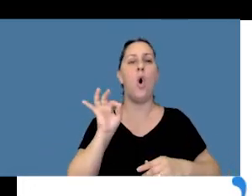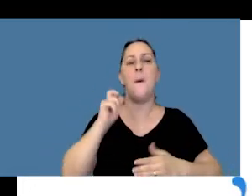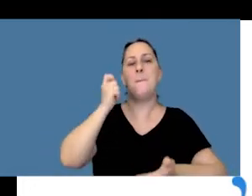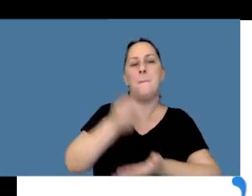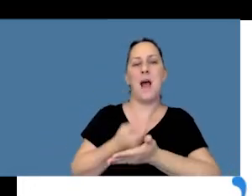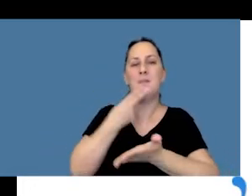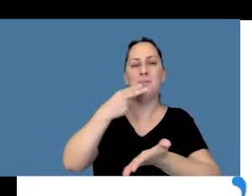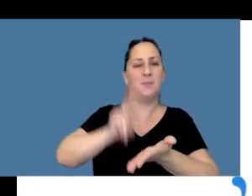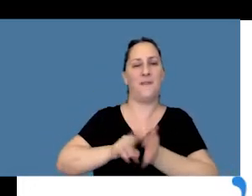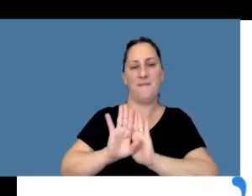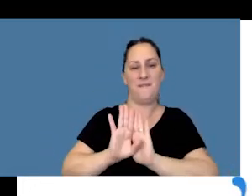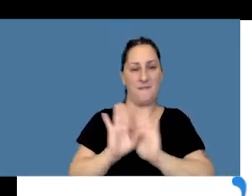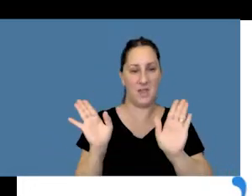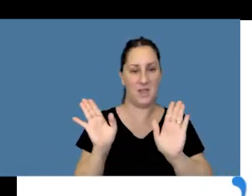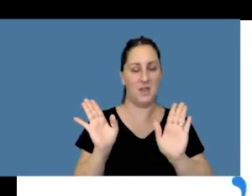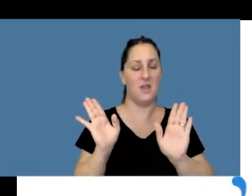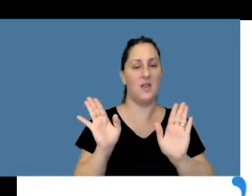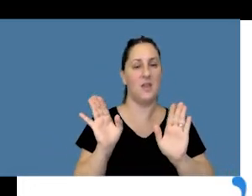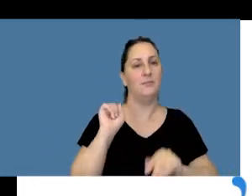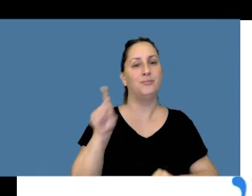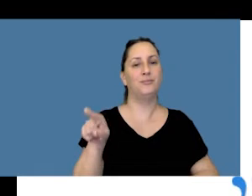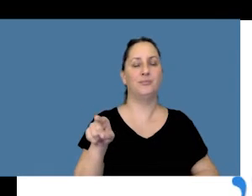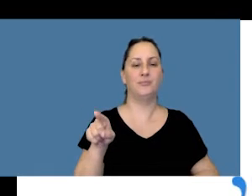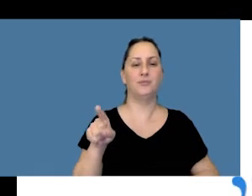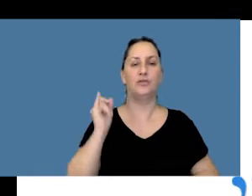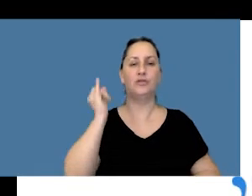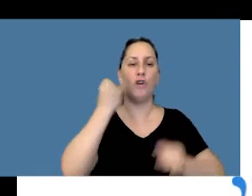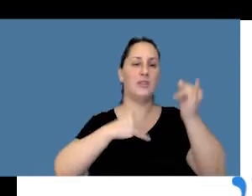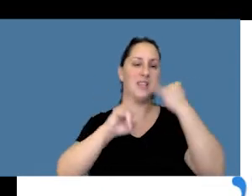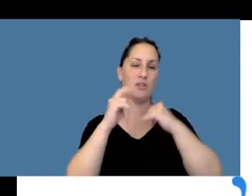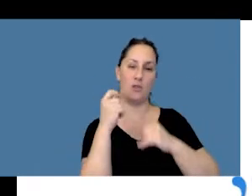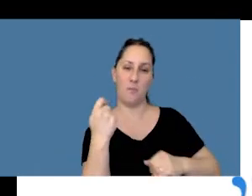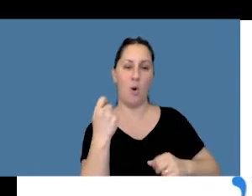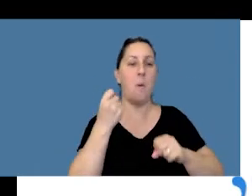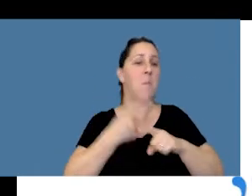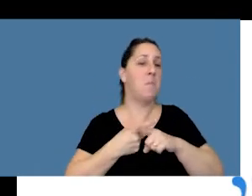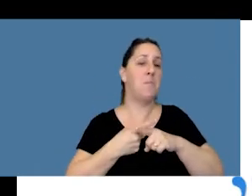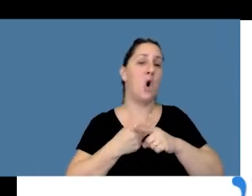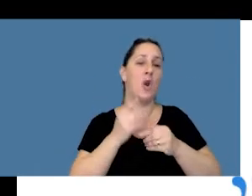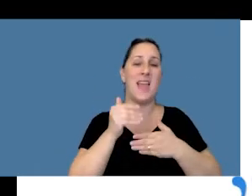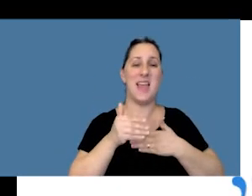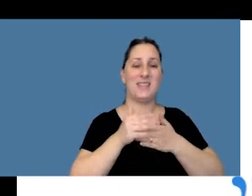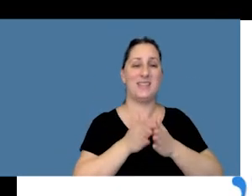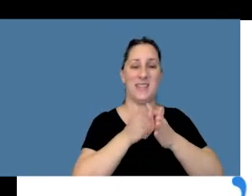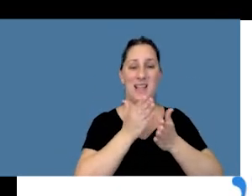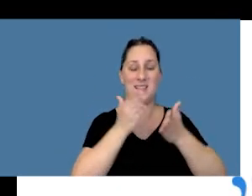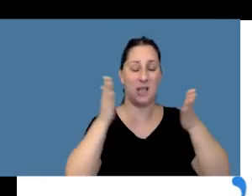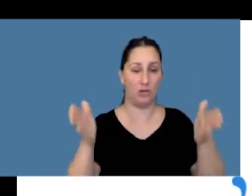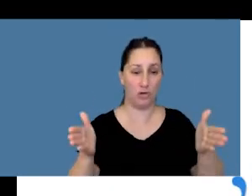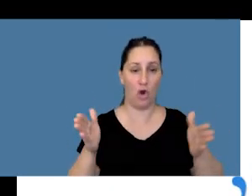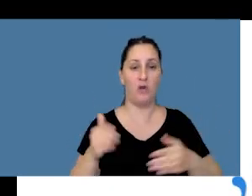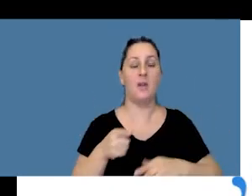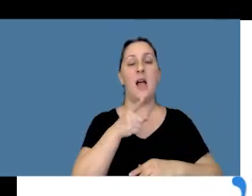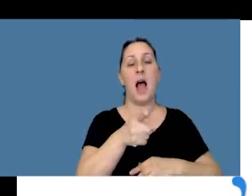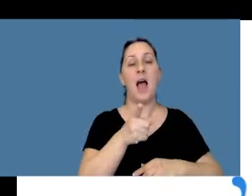tributar, ¿cómo se llama?, cotización previsional por algún tipo de exención. En este caso tienen que